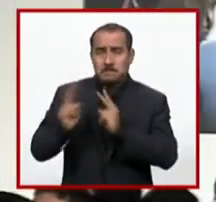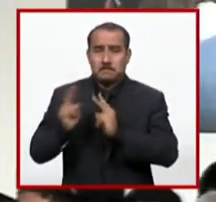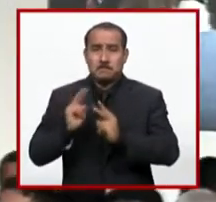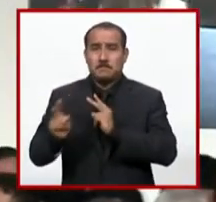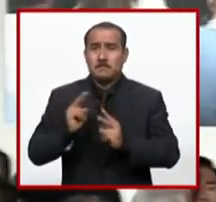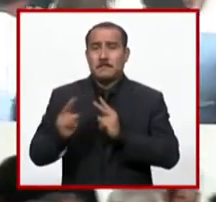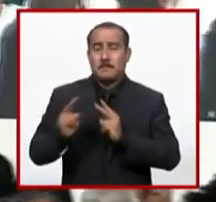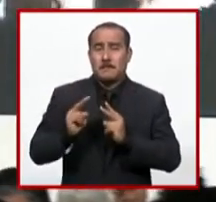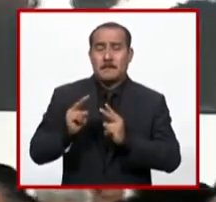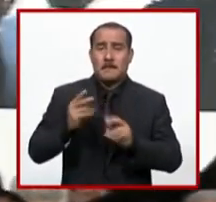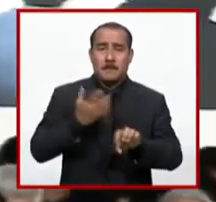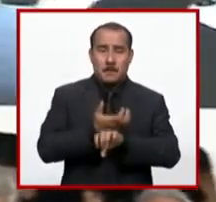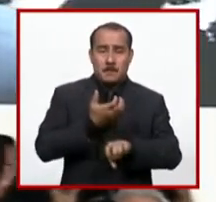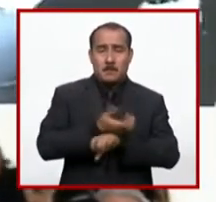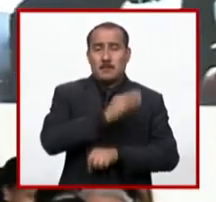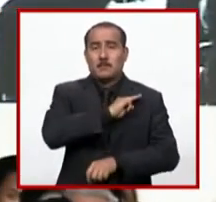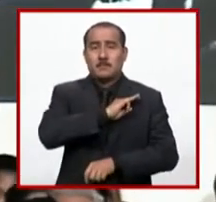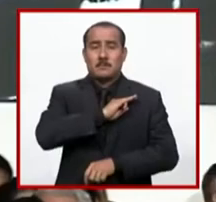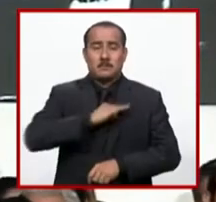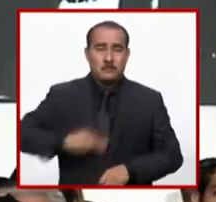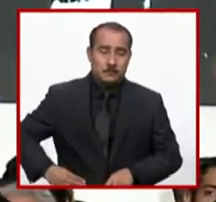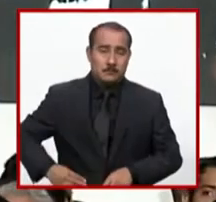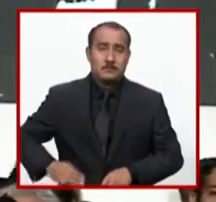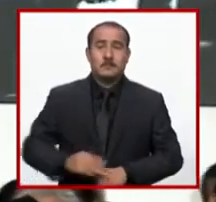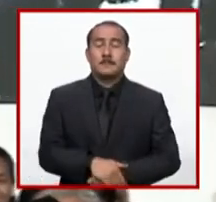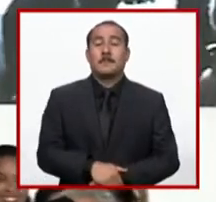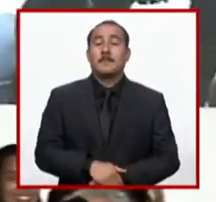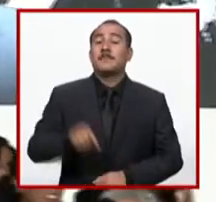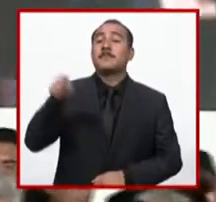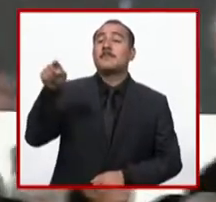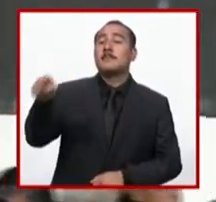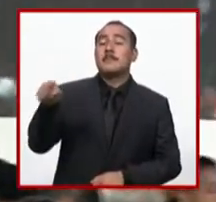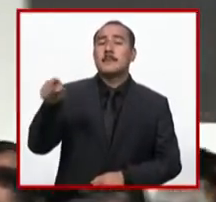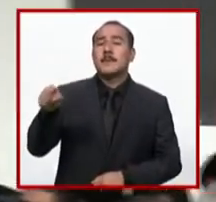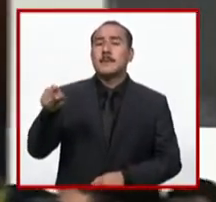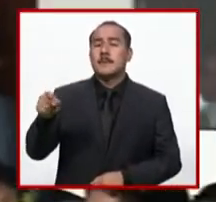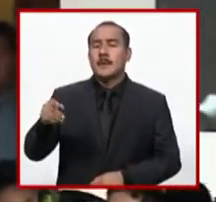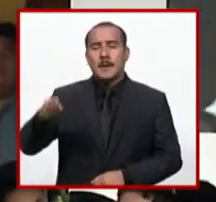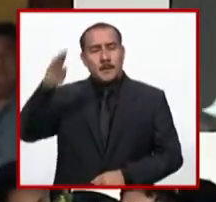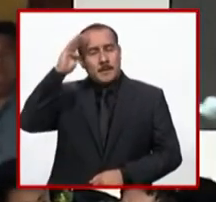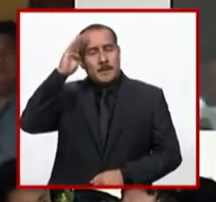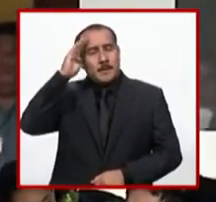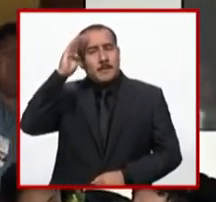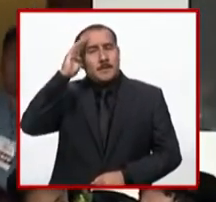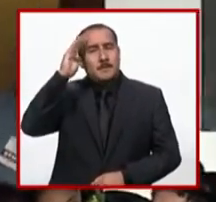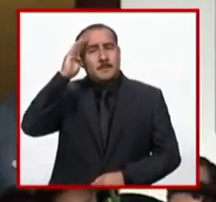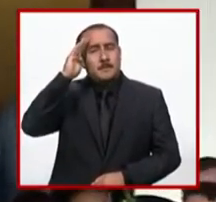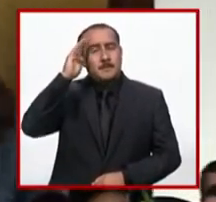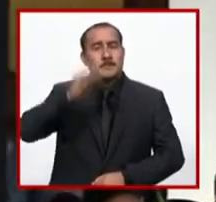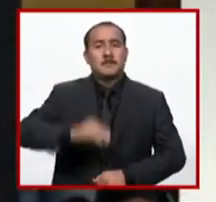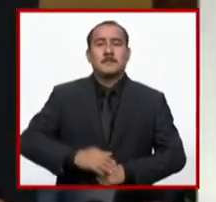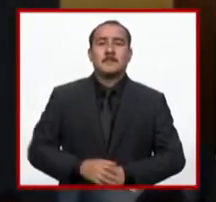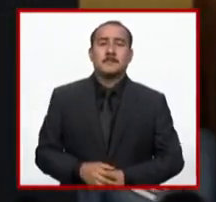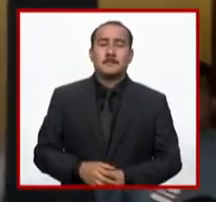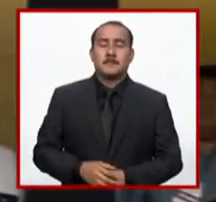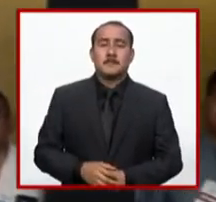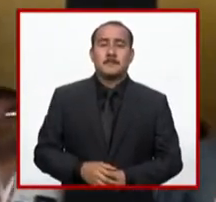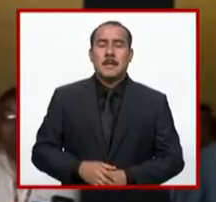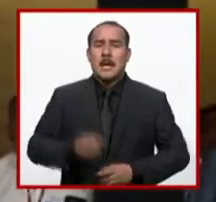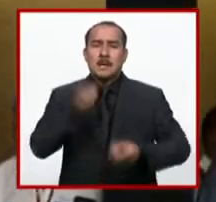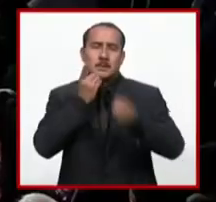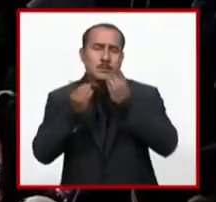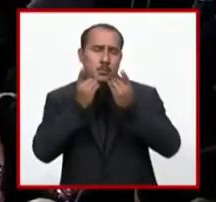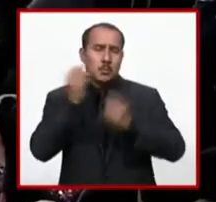de estados y municipios. Y ahí la gran reflexión que yo compartía es que más allá del